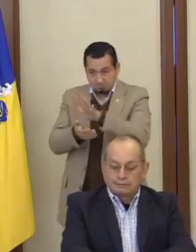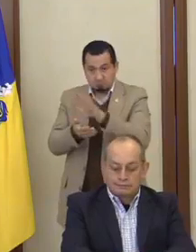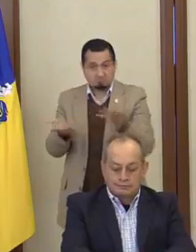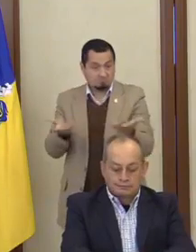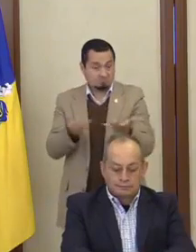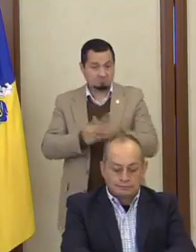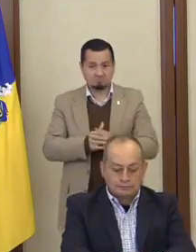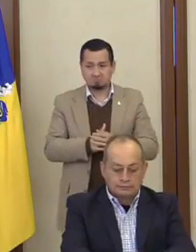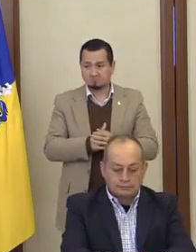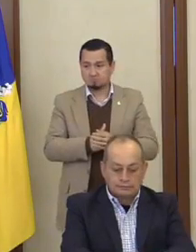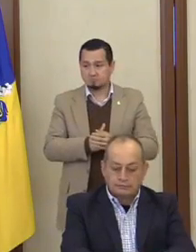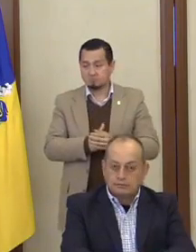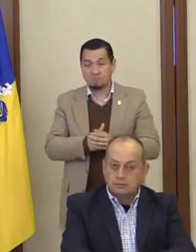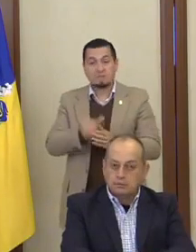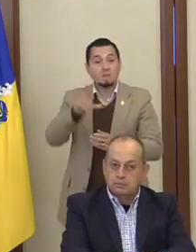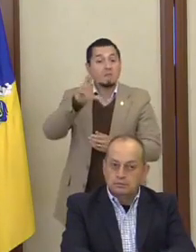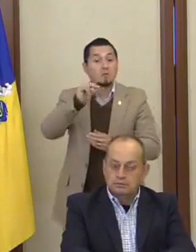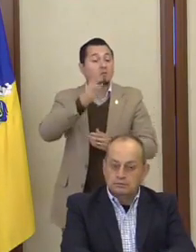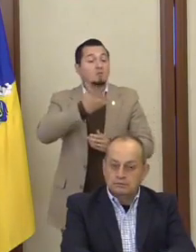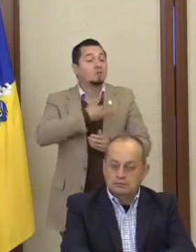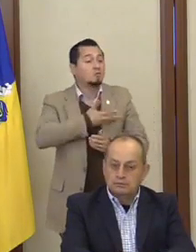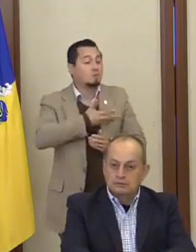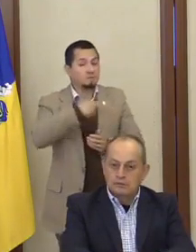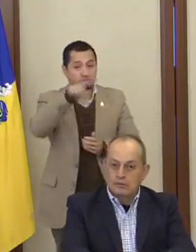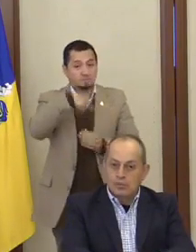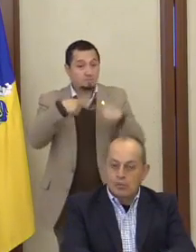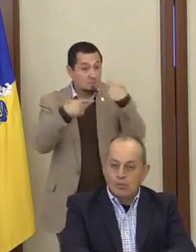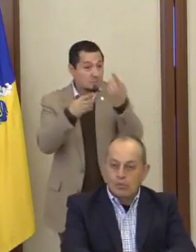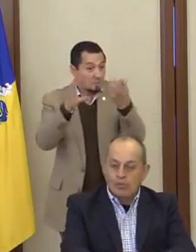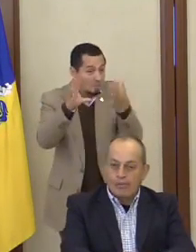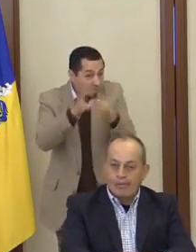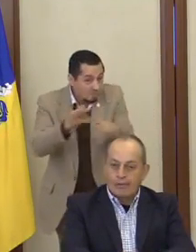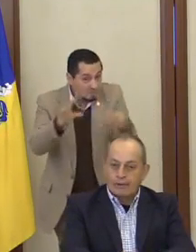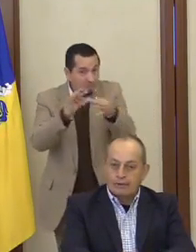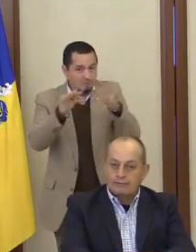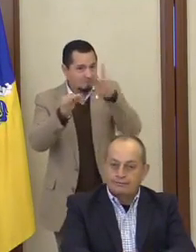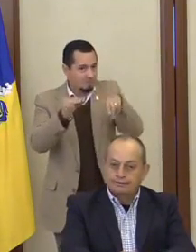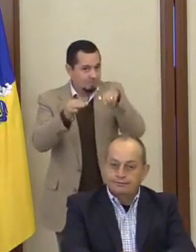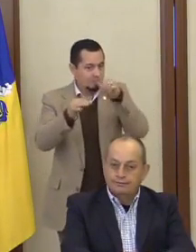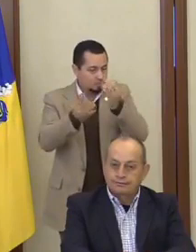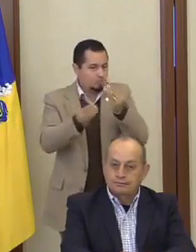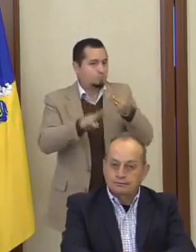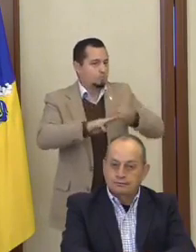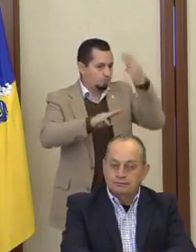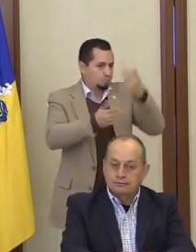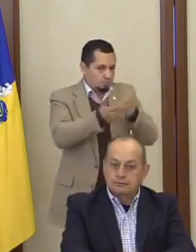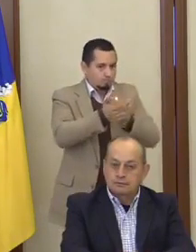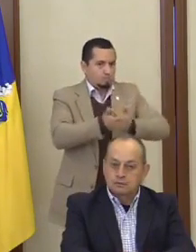Pues no tengo, creo, que explicar la gravedad del asunto.